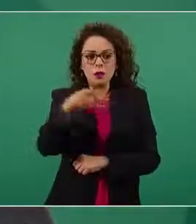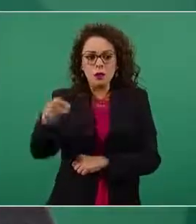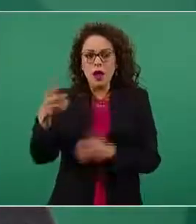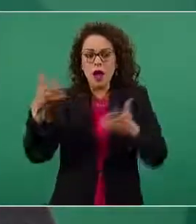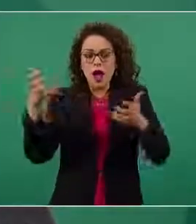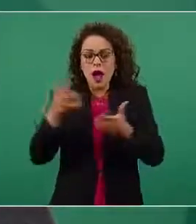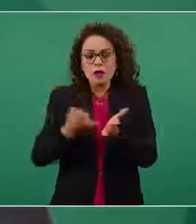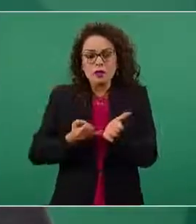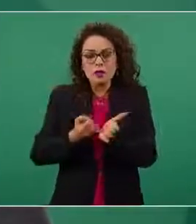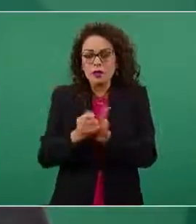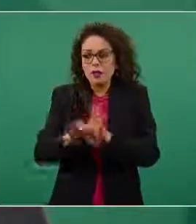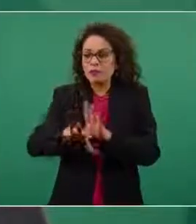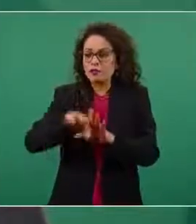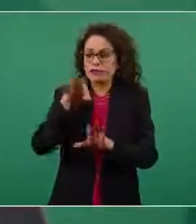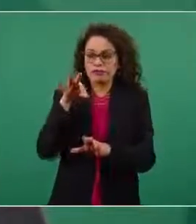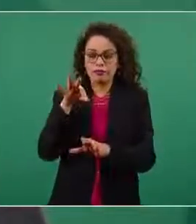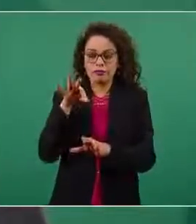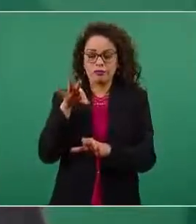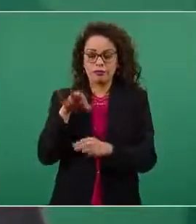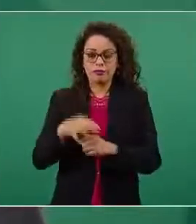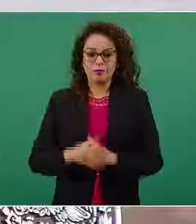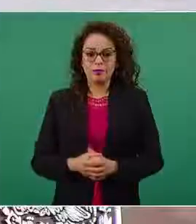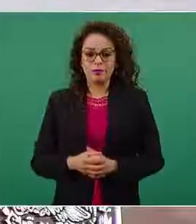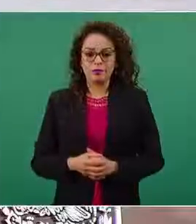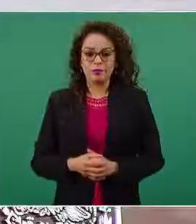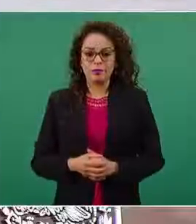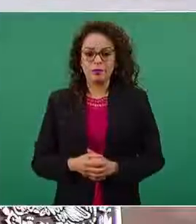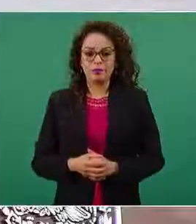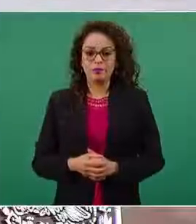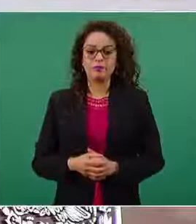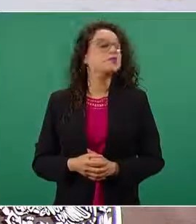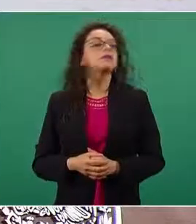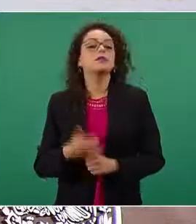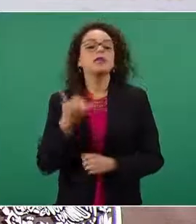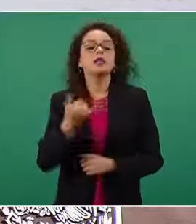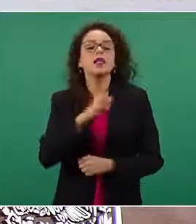elige. Y de manera especial,